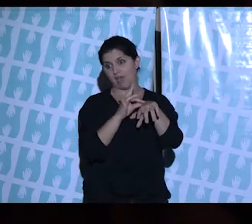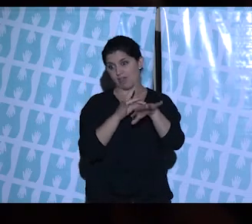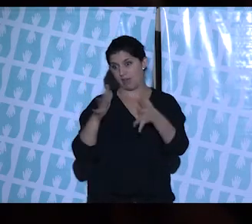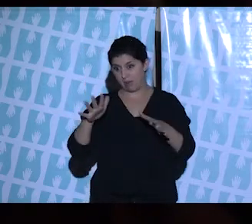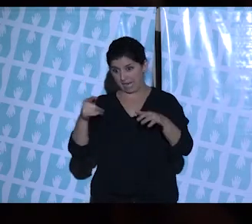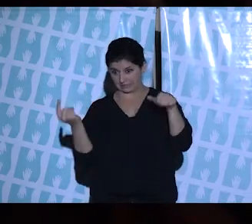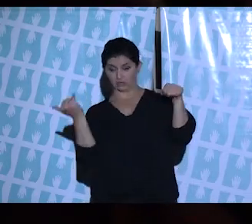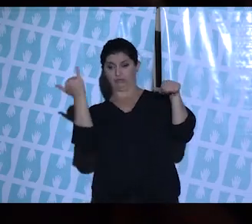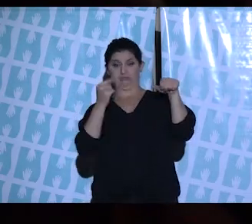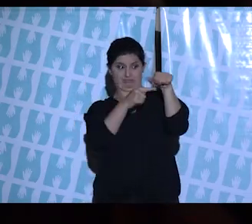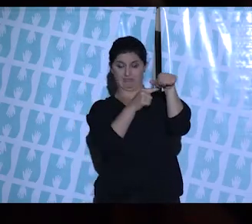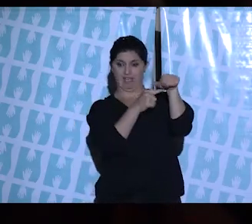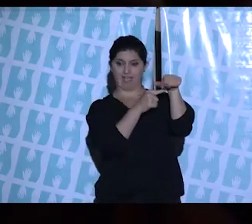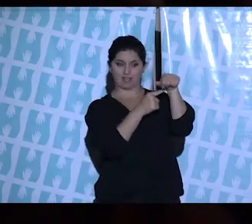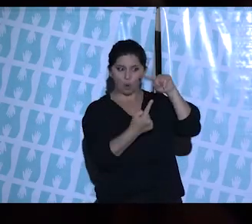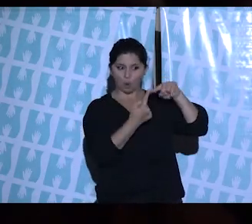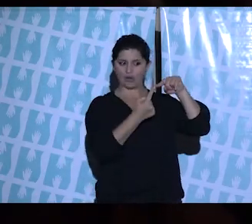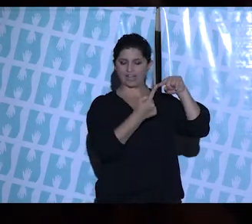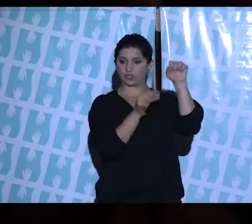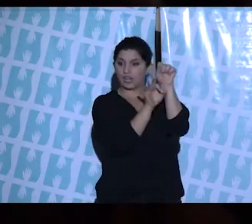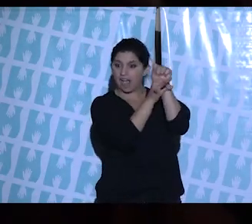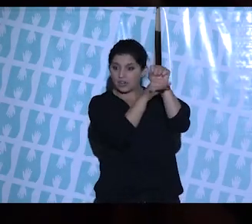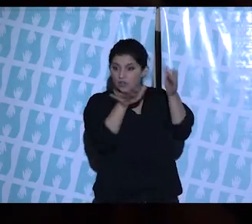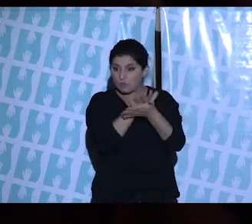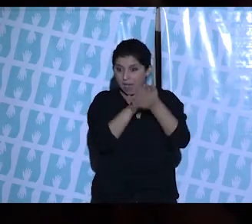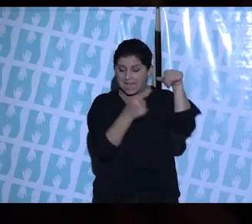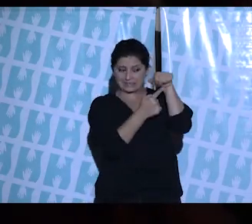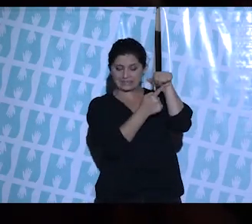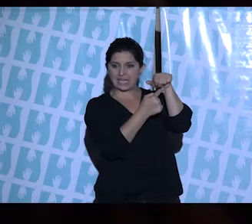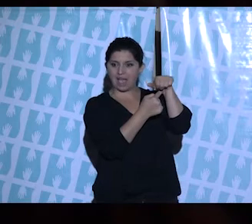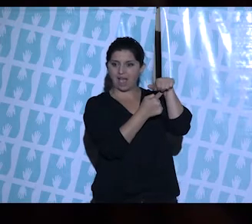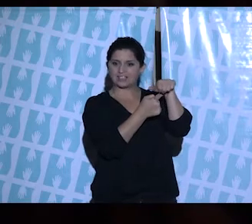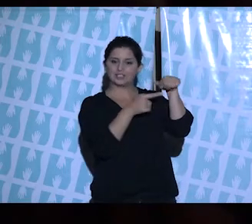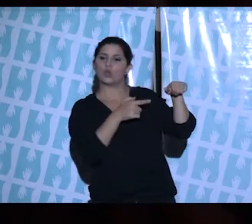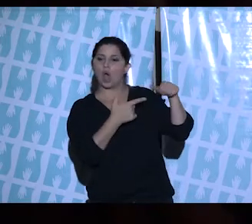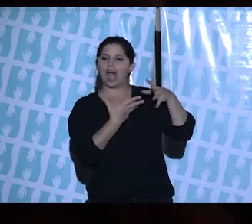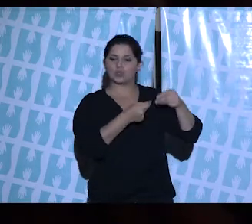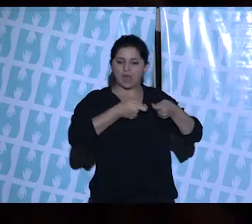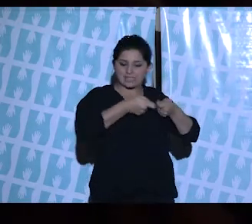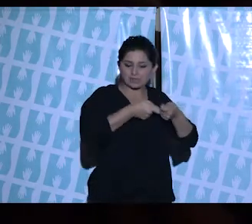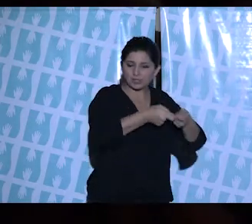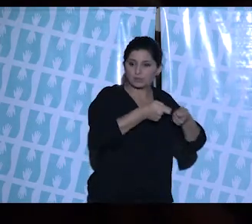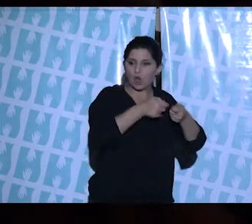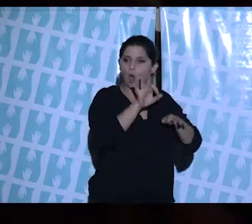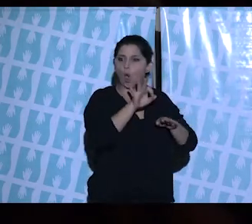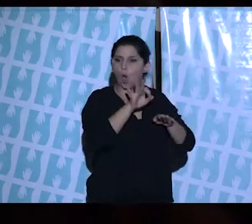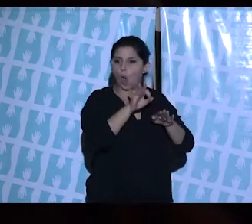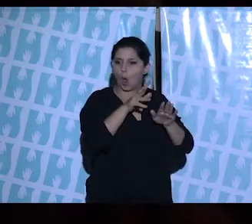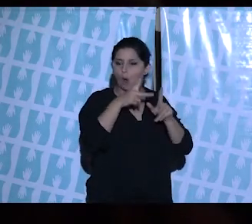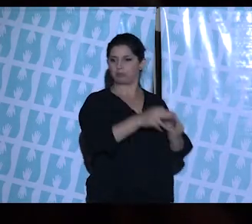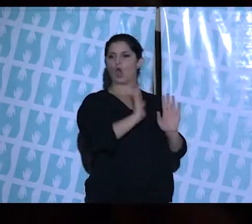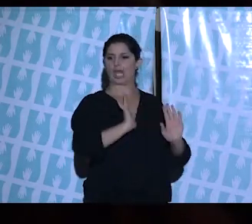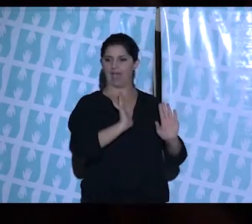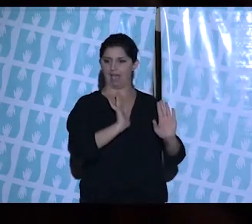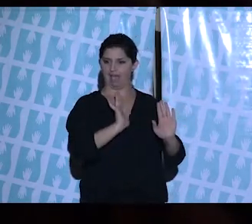conexiones con los ganglios de la base que actúan estimulando o inhibiendo la actividad motora, como